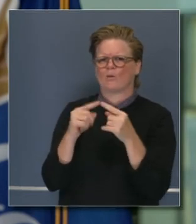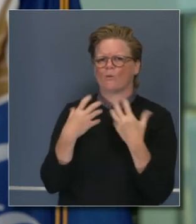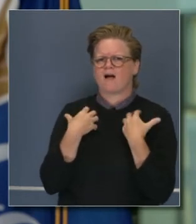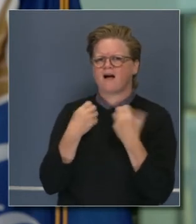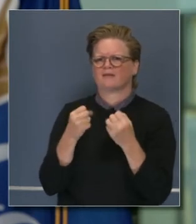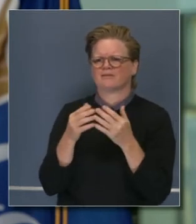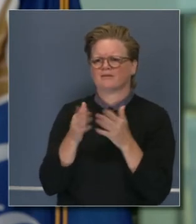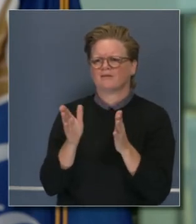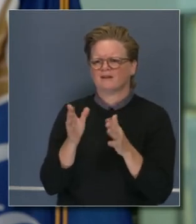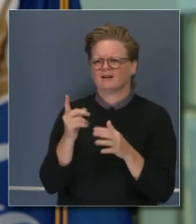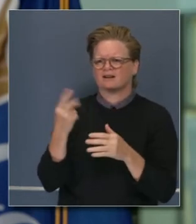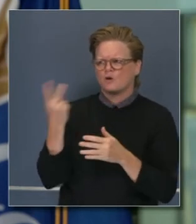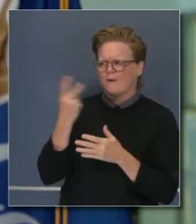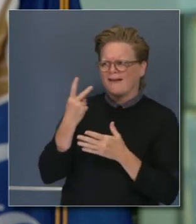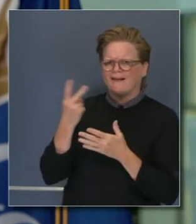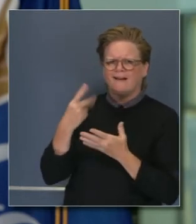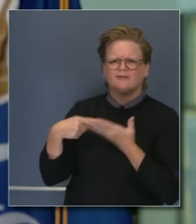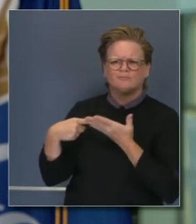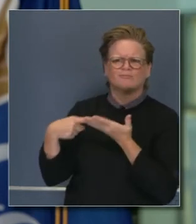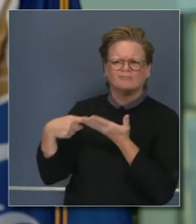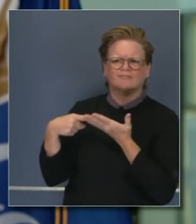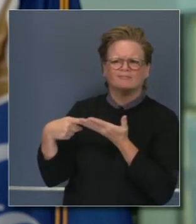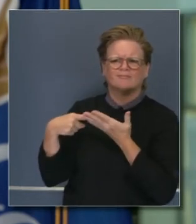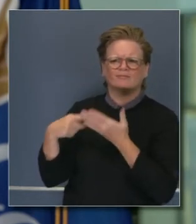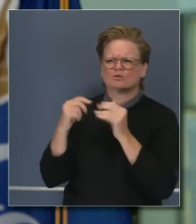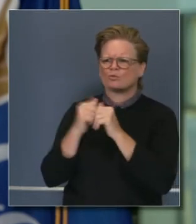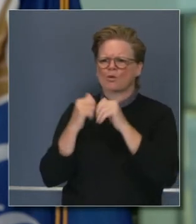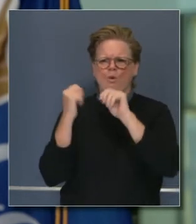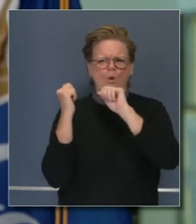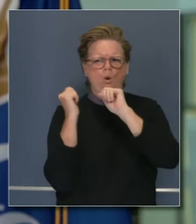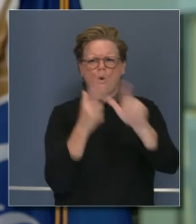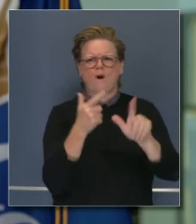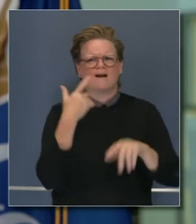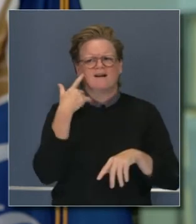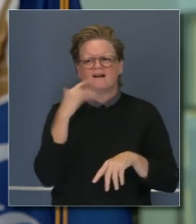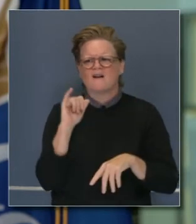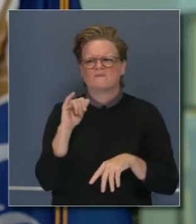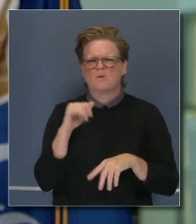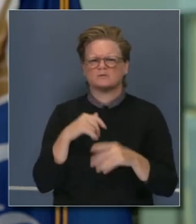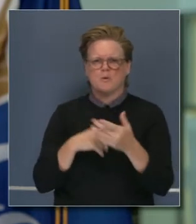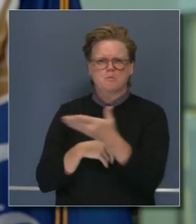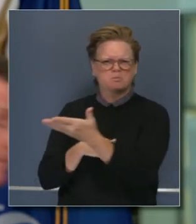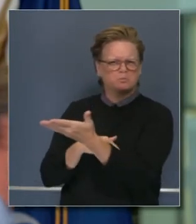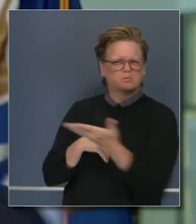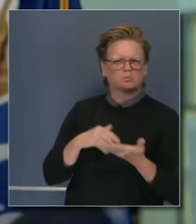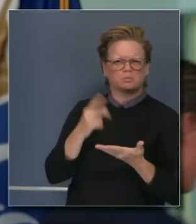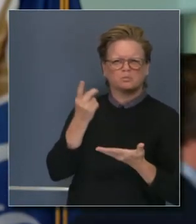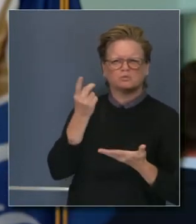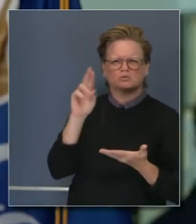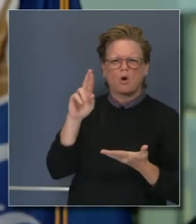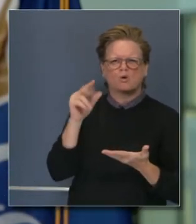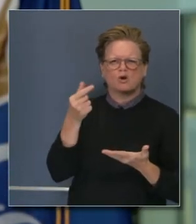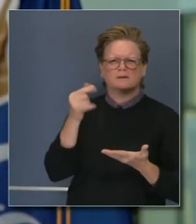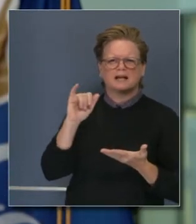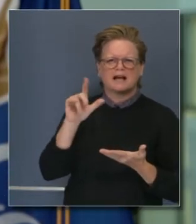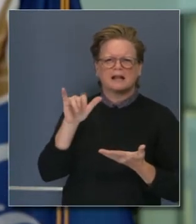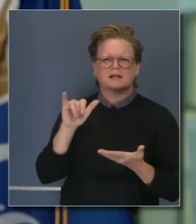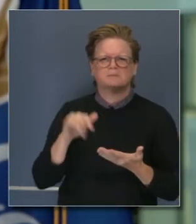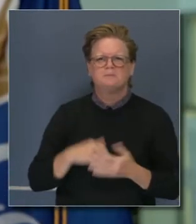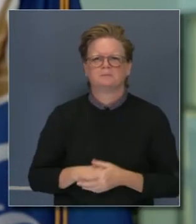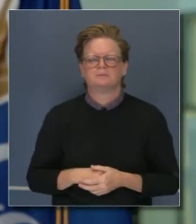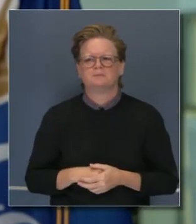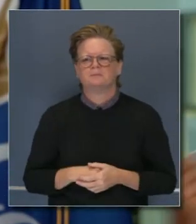las conversaciones que hemos estado teniendo con funcionarios de salubridad locales también. Y en un momento regreso con